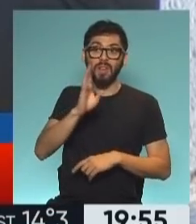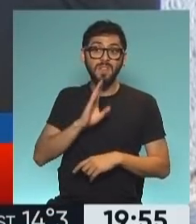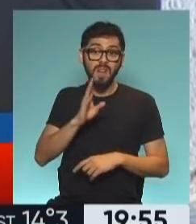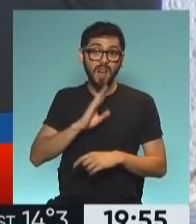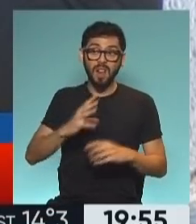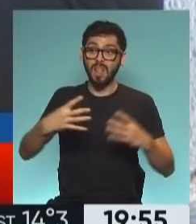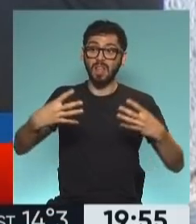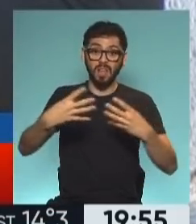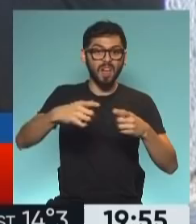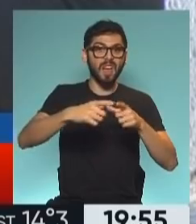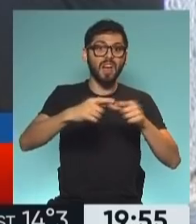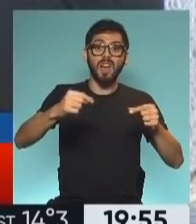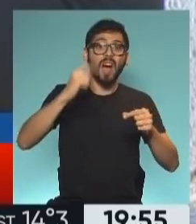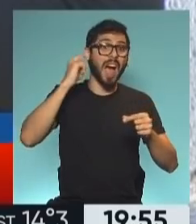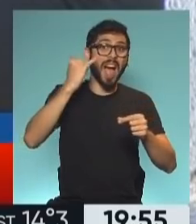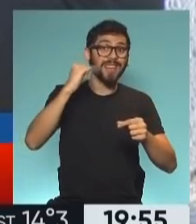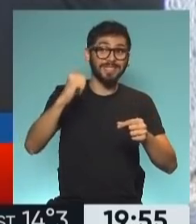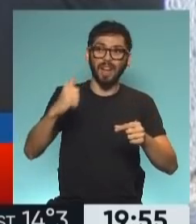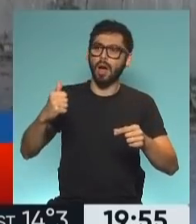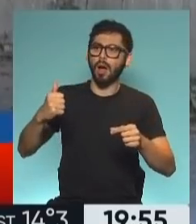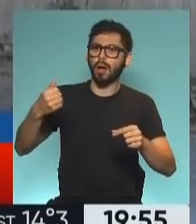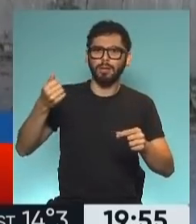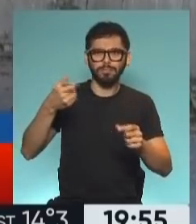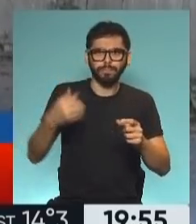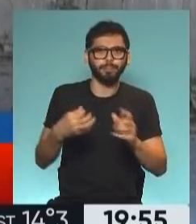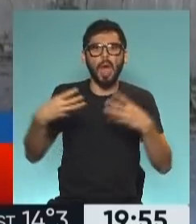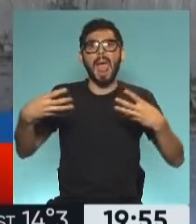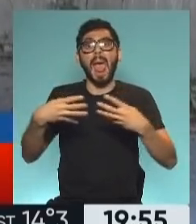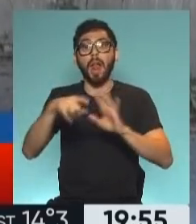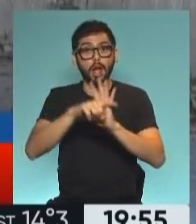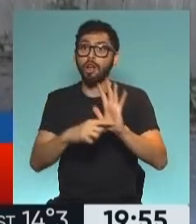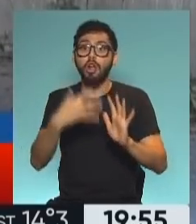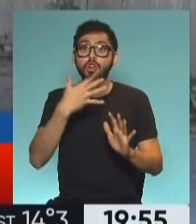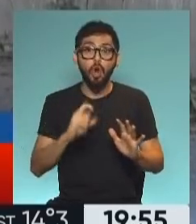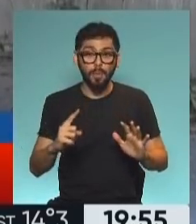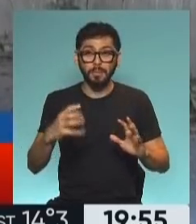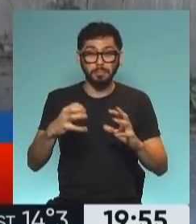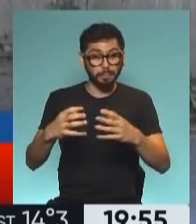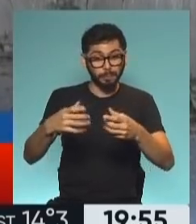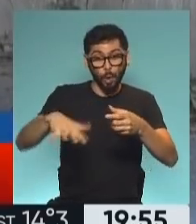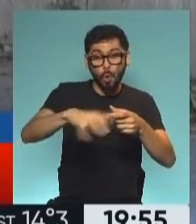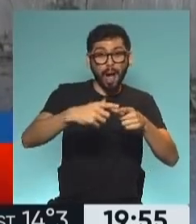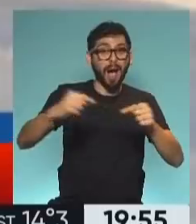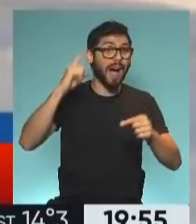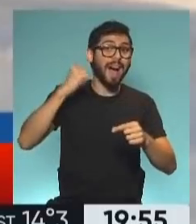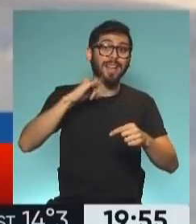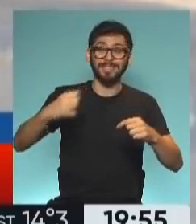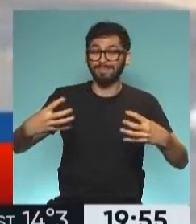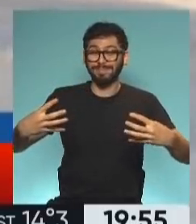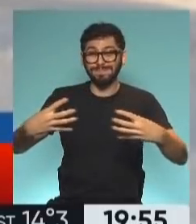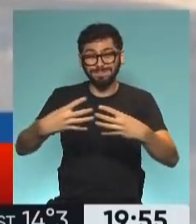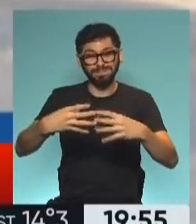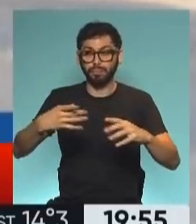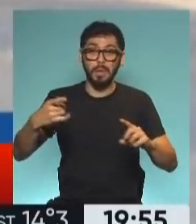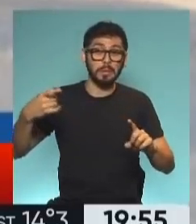guerra en Gaza en medio de intensos combates entre Israel y grupos militantes palestinos en la franja de Gaza. Por su parte, el primer